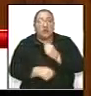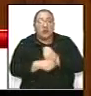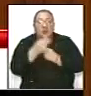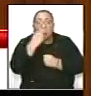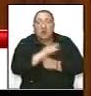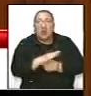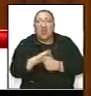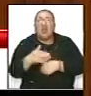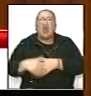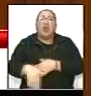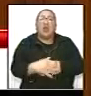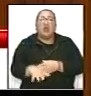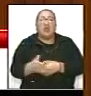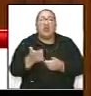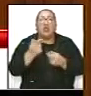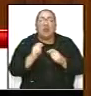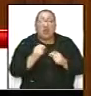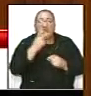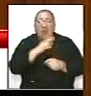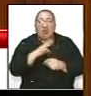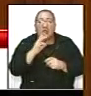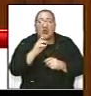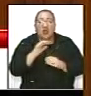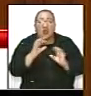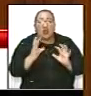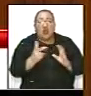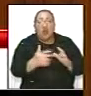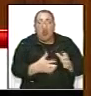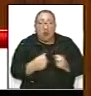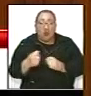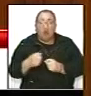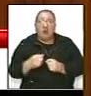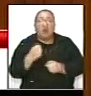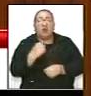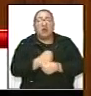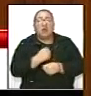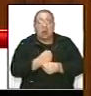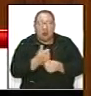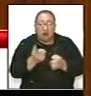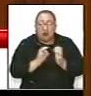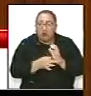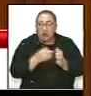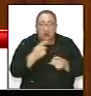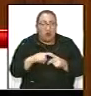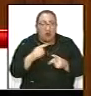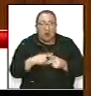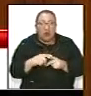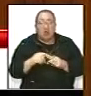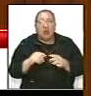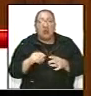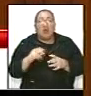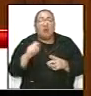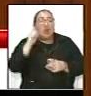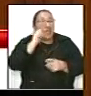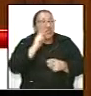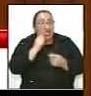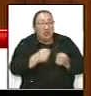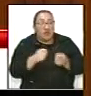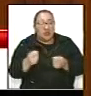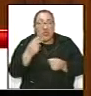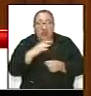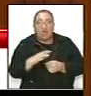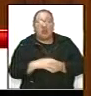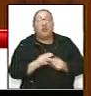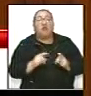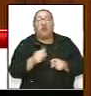infantil, la trata de niñas, niños y adolescentes, los adolescentes en conflicto con la ley penal, y para esto